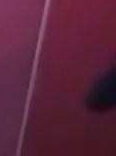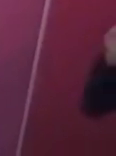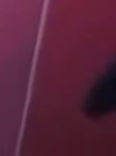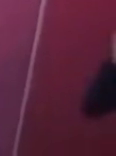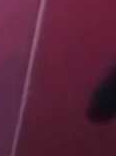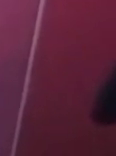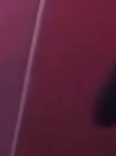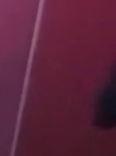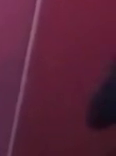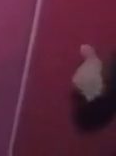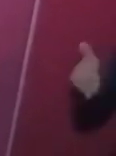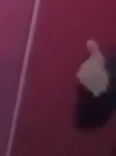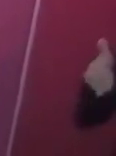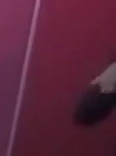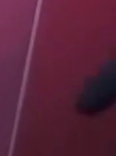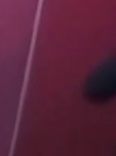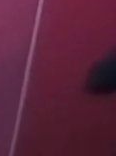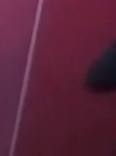Porfirio Díaz,